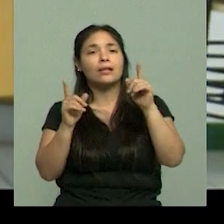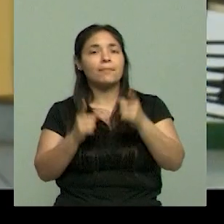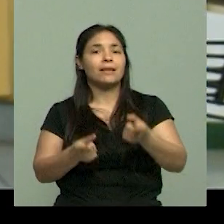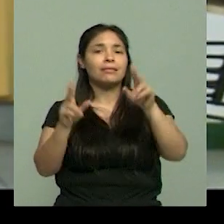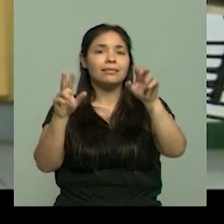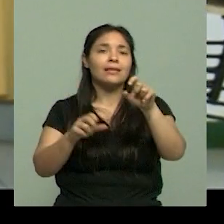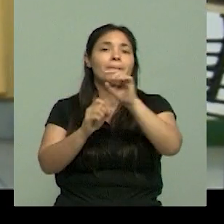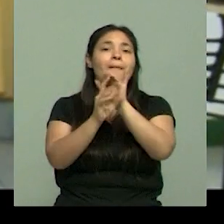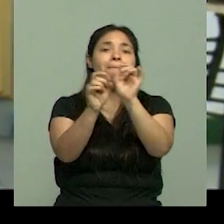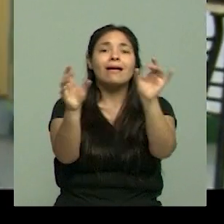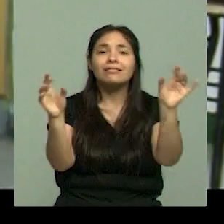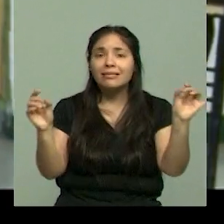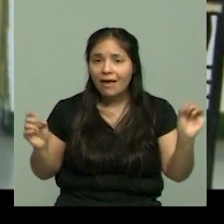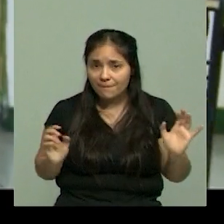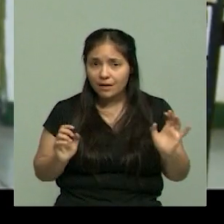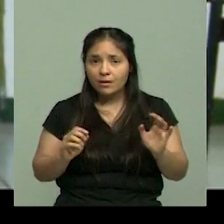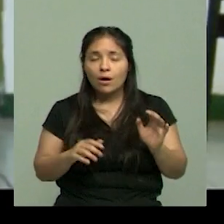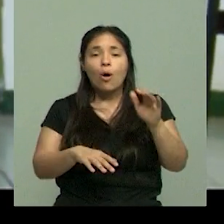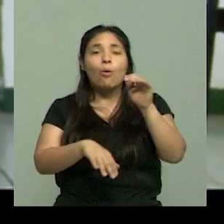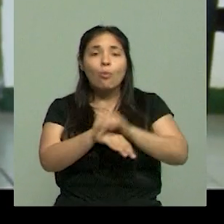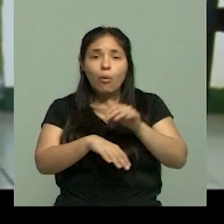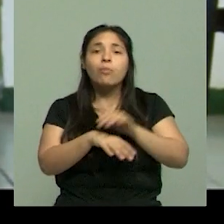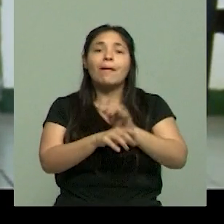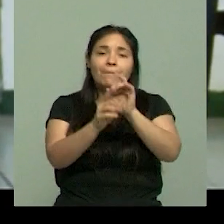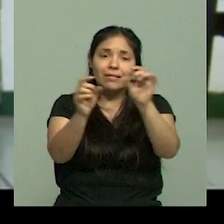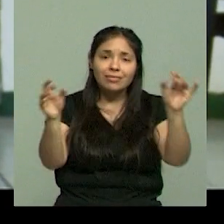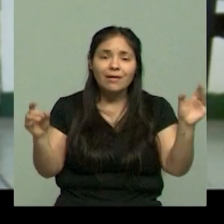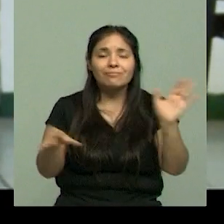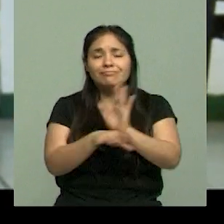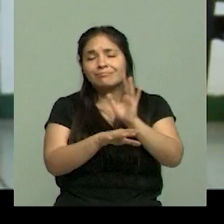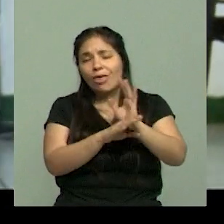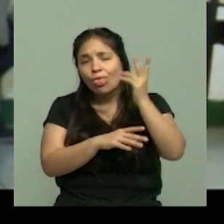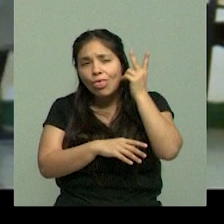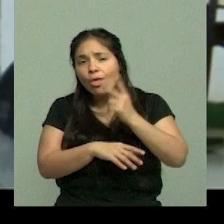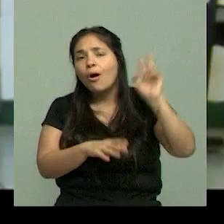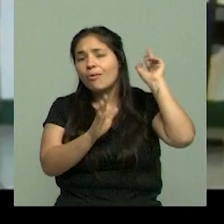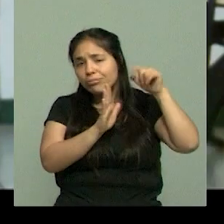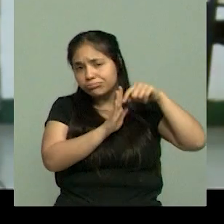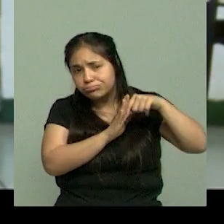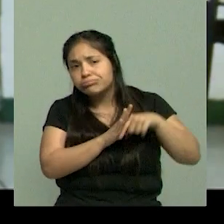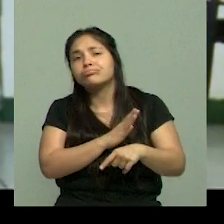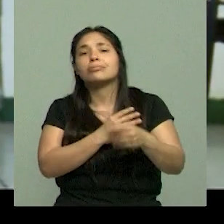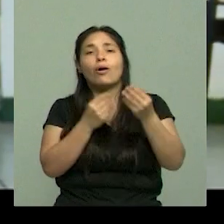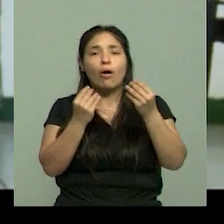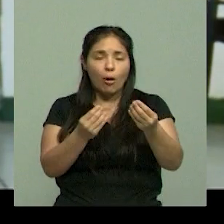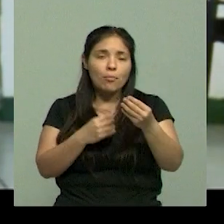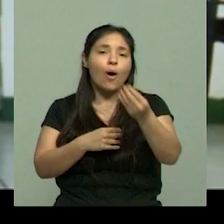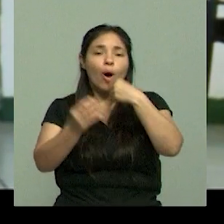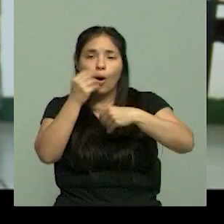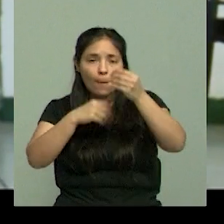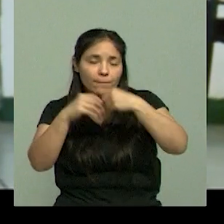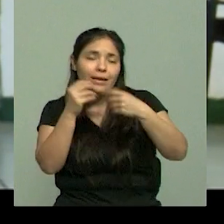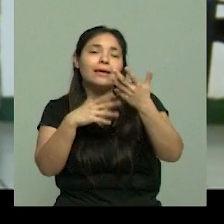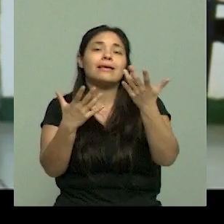pandemia hizo algún tipo de profundización respecto a cómo relacionarnos con la comida y cómo